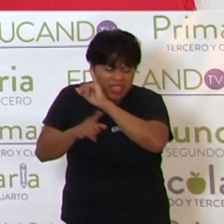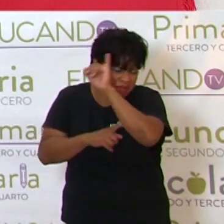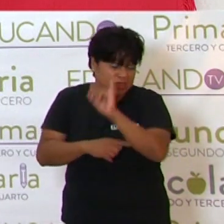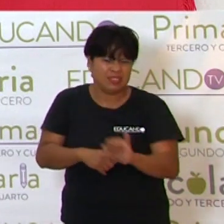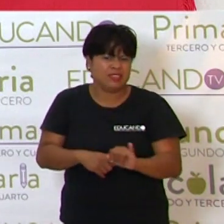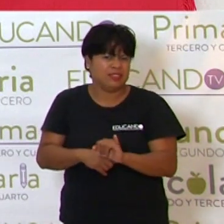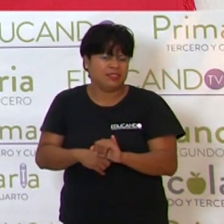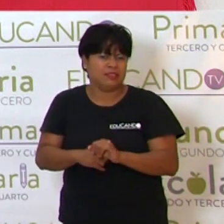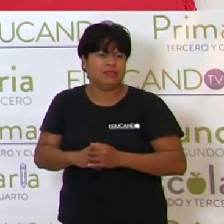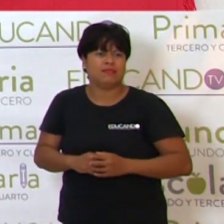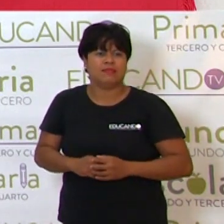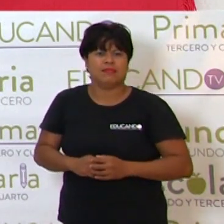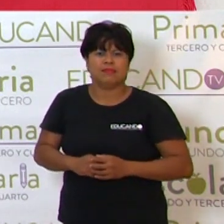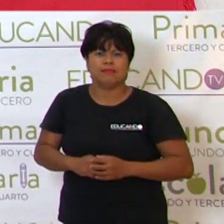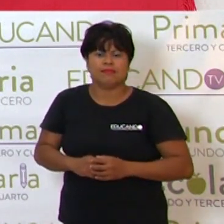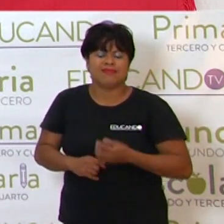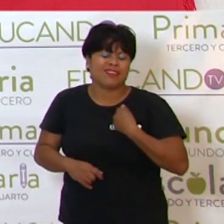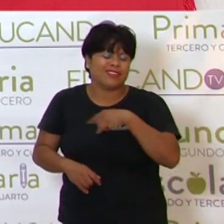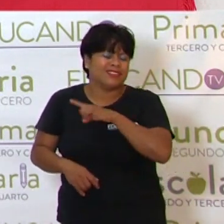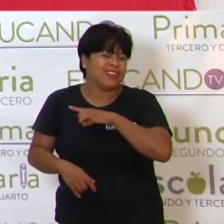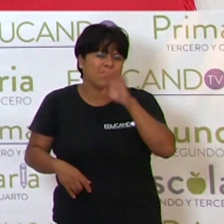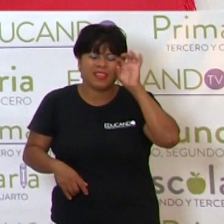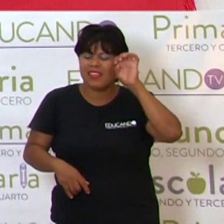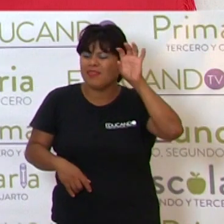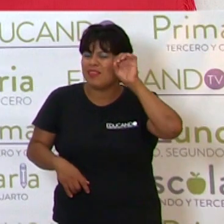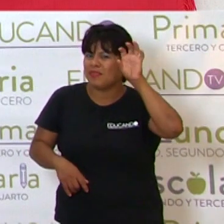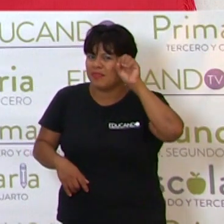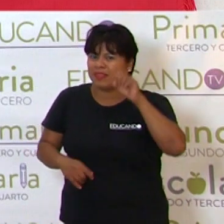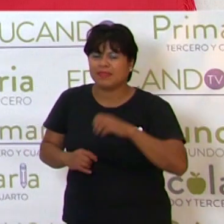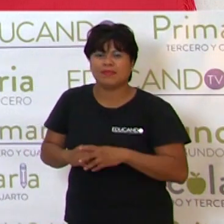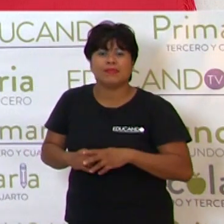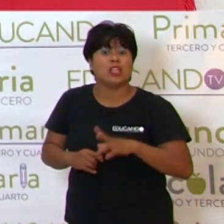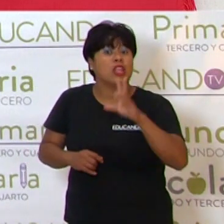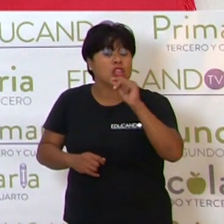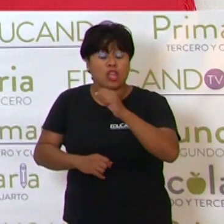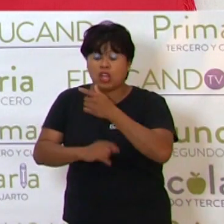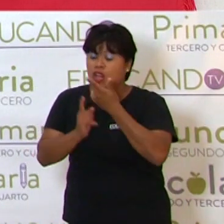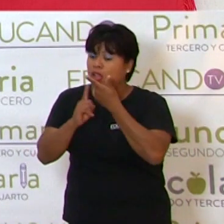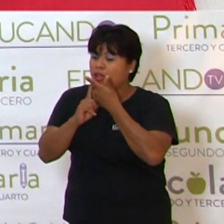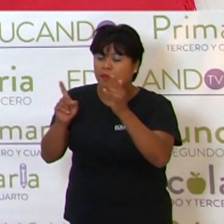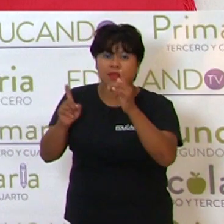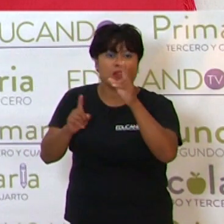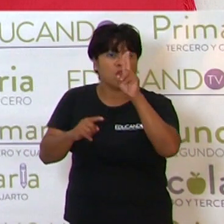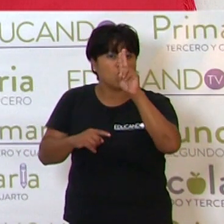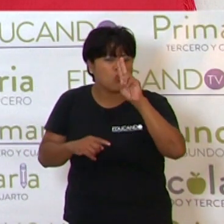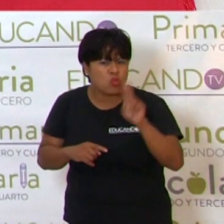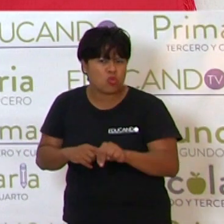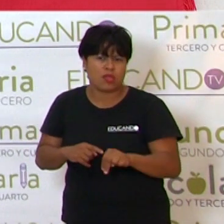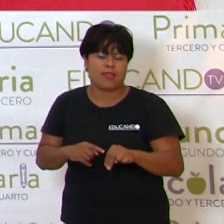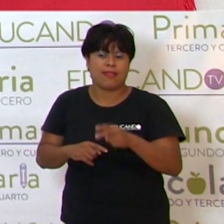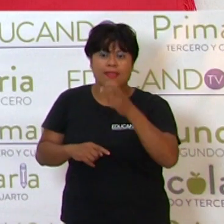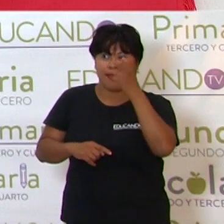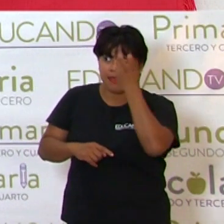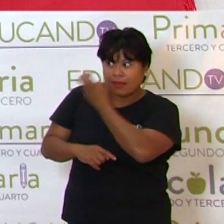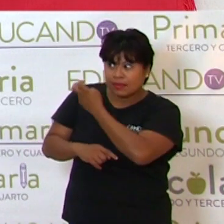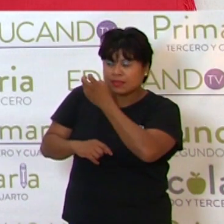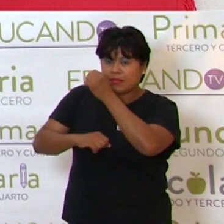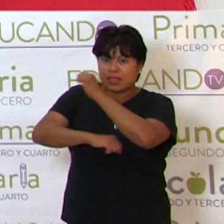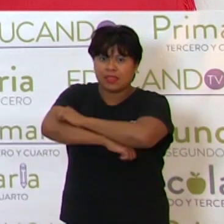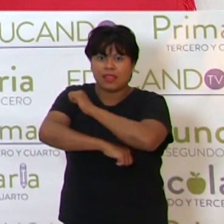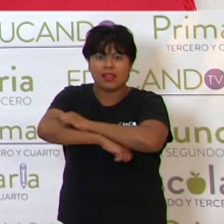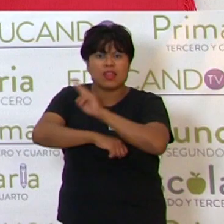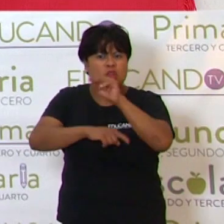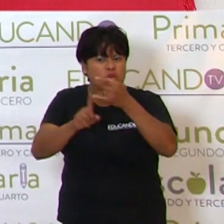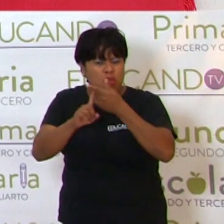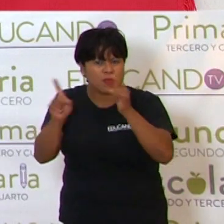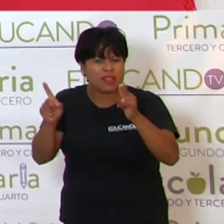Jamás. Estaba bromeando. No la abrimos nunca. Esa ventana no la abrimos nunca.